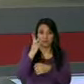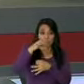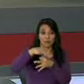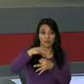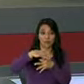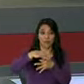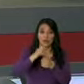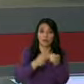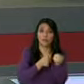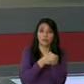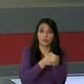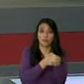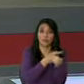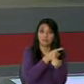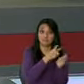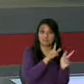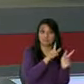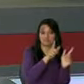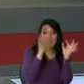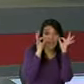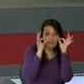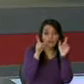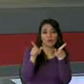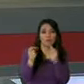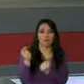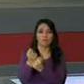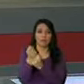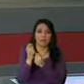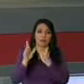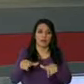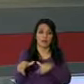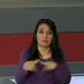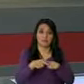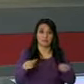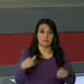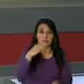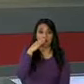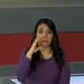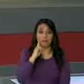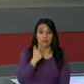electoral apoyar a uno de los candidatos, mientras que Paco Moncayo señaló